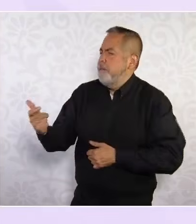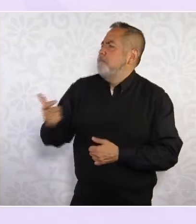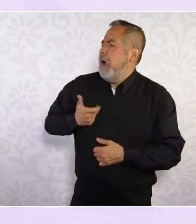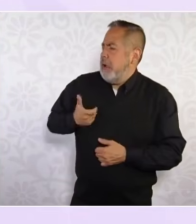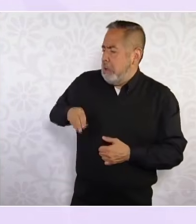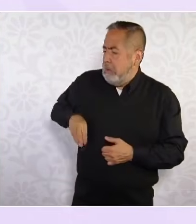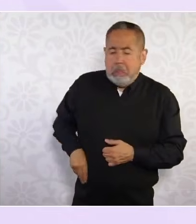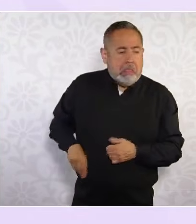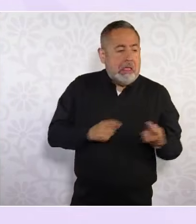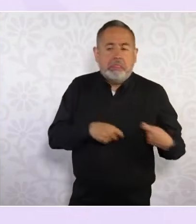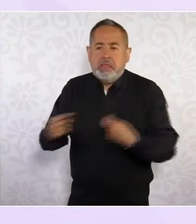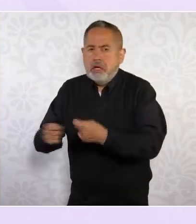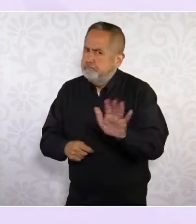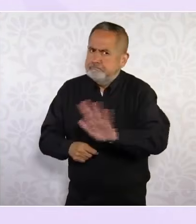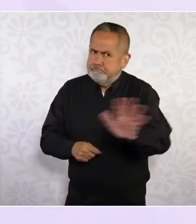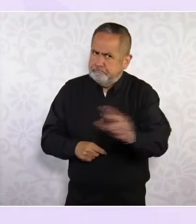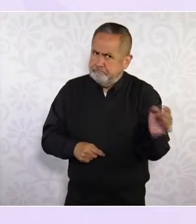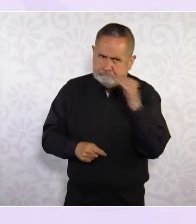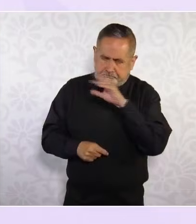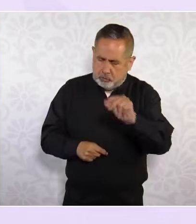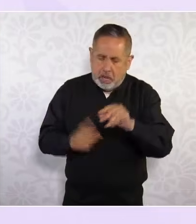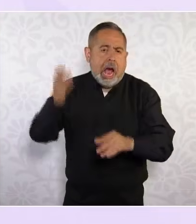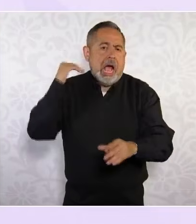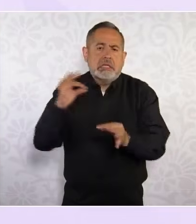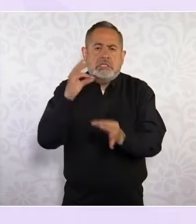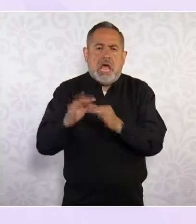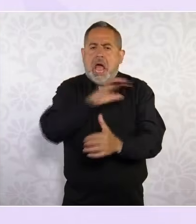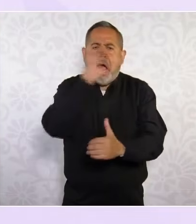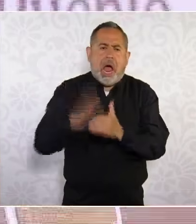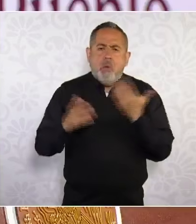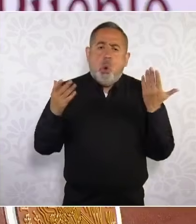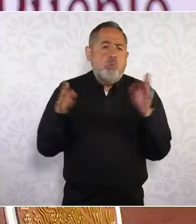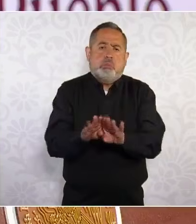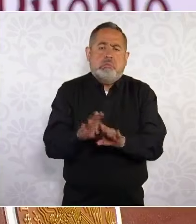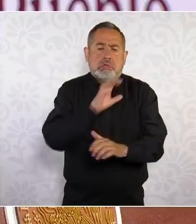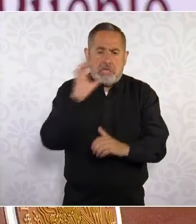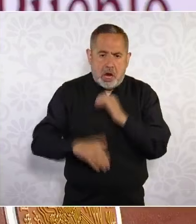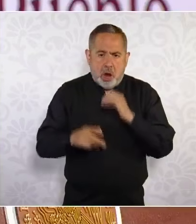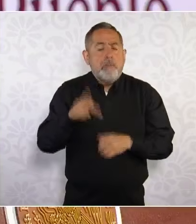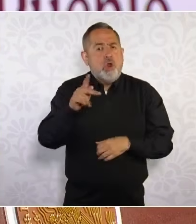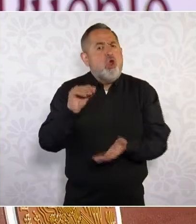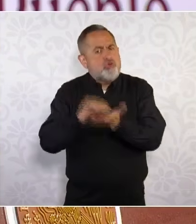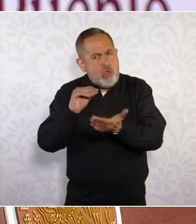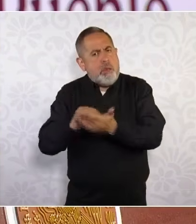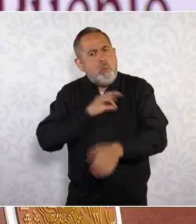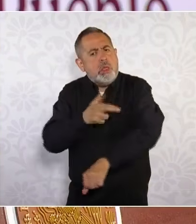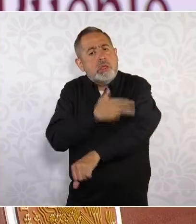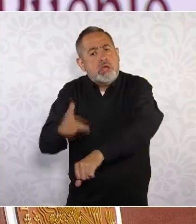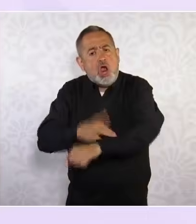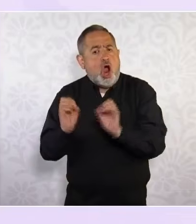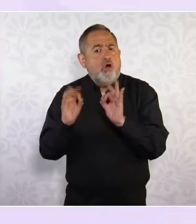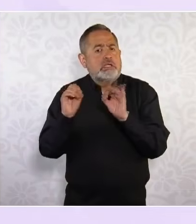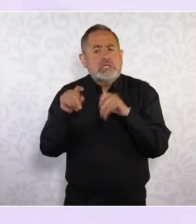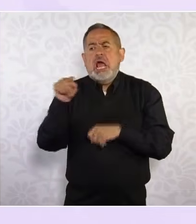pueden utilizar. Entonces el decreto se cumplió y por eso se cerró, pero sigue habiendo la posibilidad de regularizar.